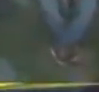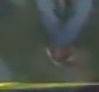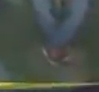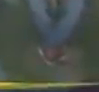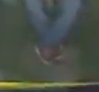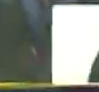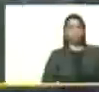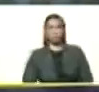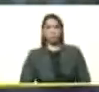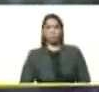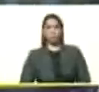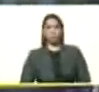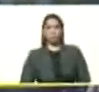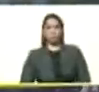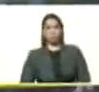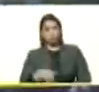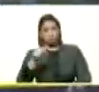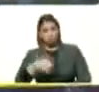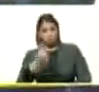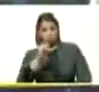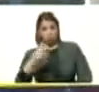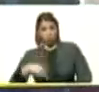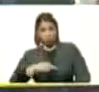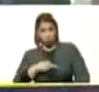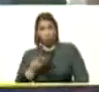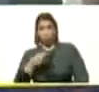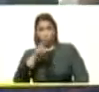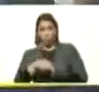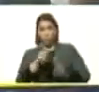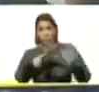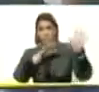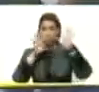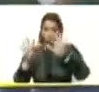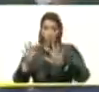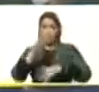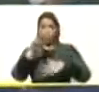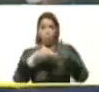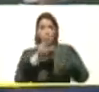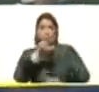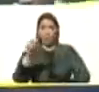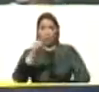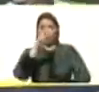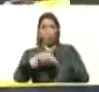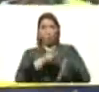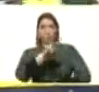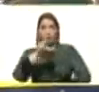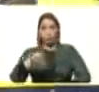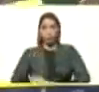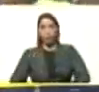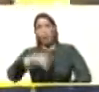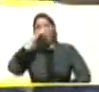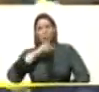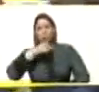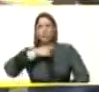2019, 2020, 2021, año de resistencia,